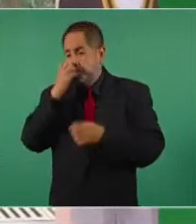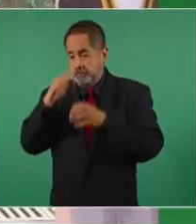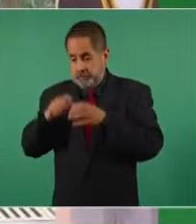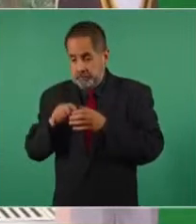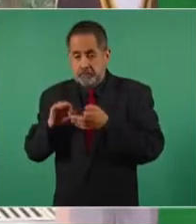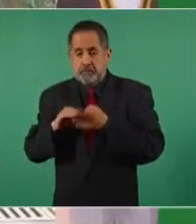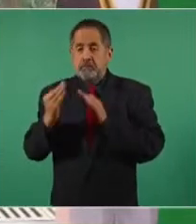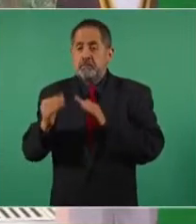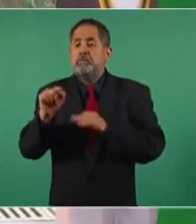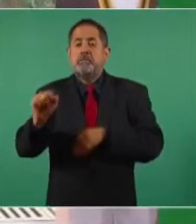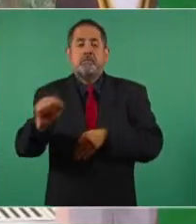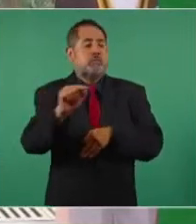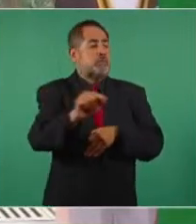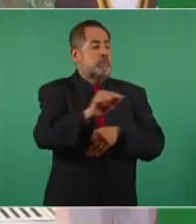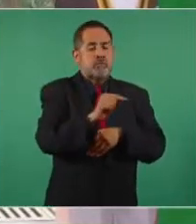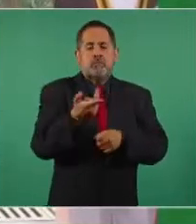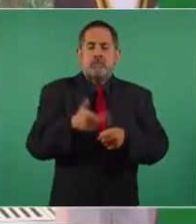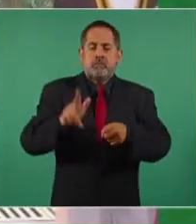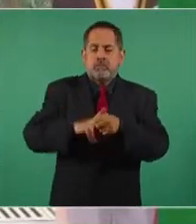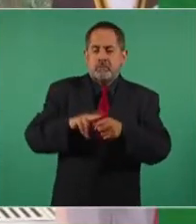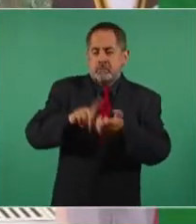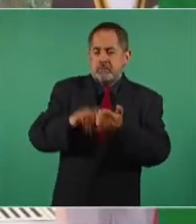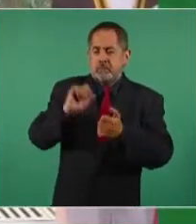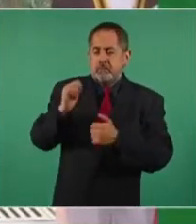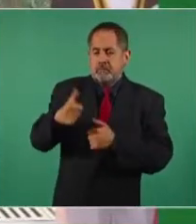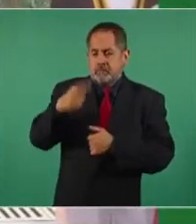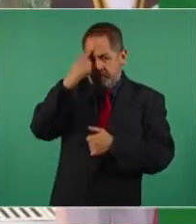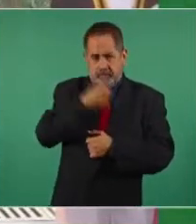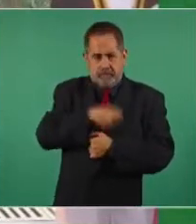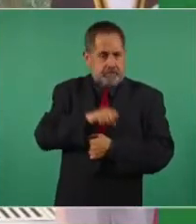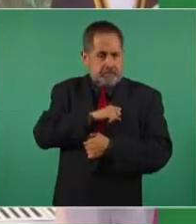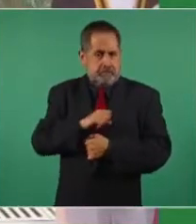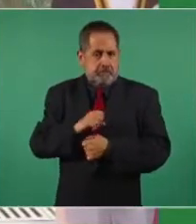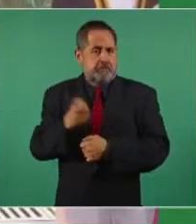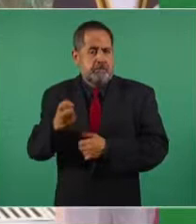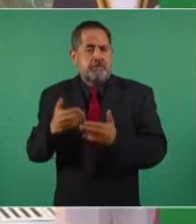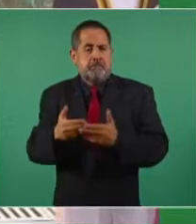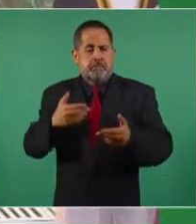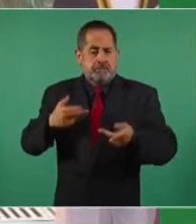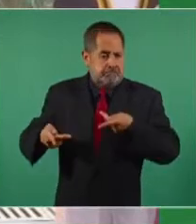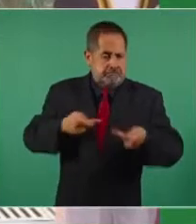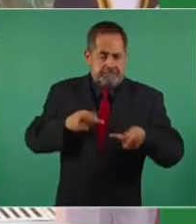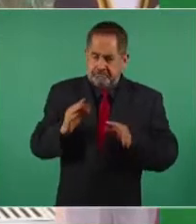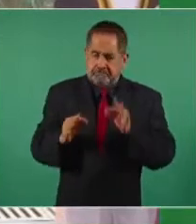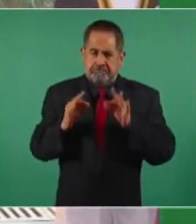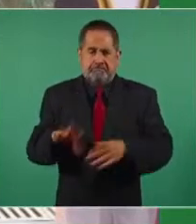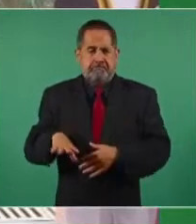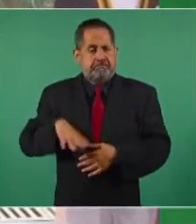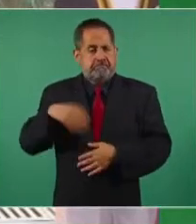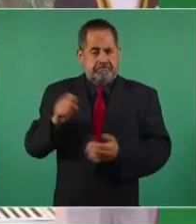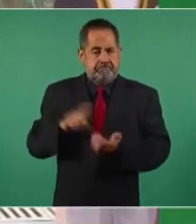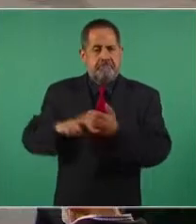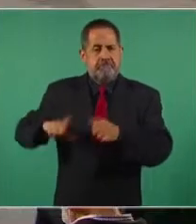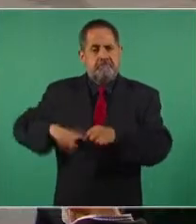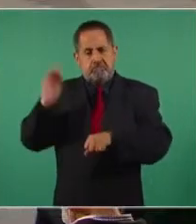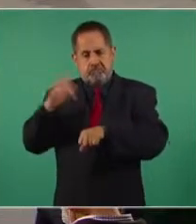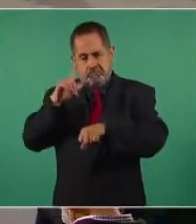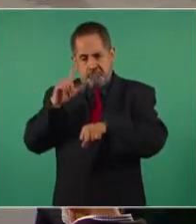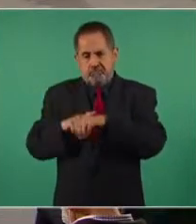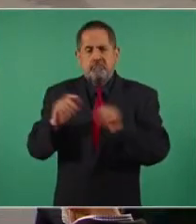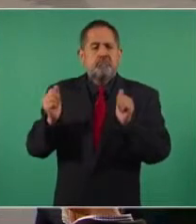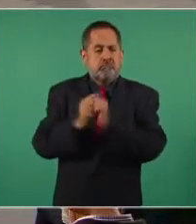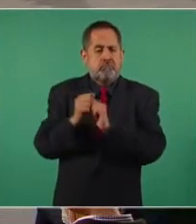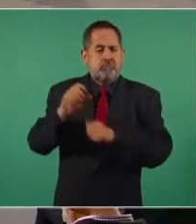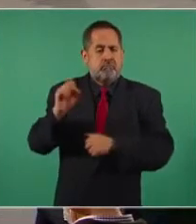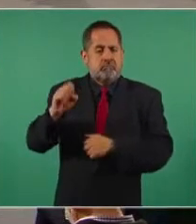por lo tanto estamos preparados y seguiremos trabajando en este gran esfuerzo que está haciendo gobierno federal junto con